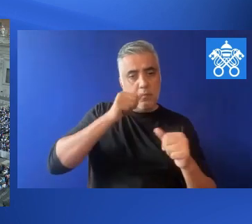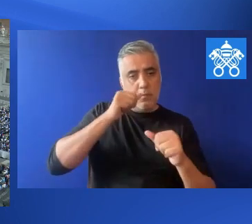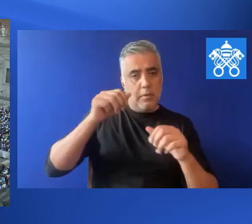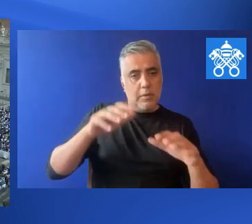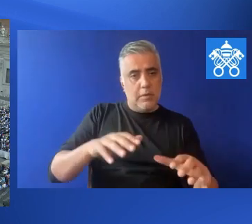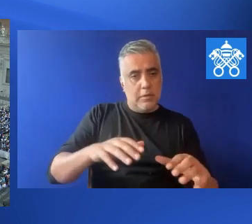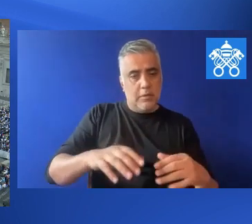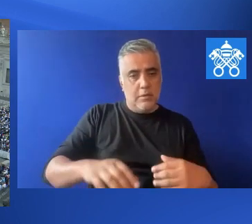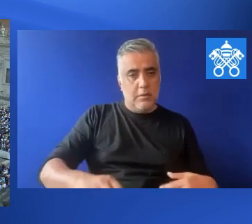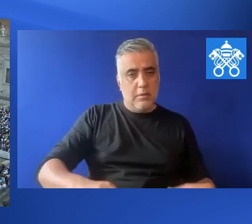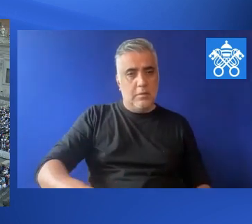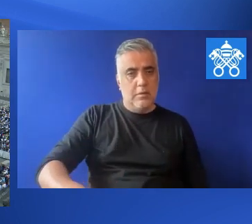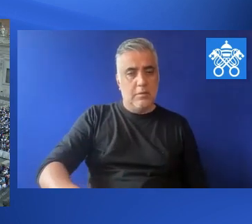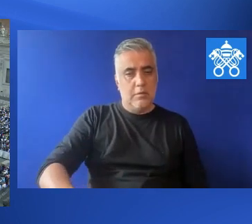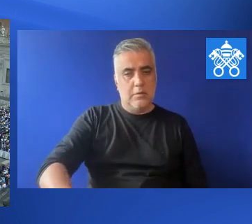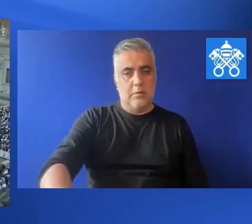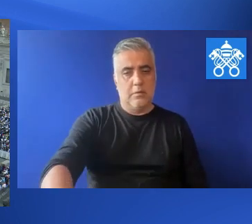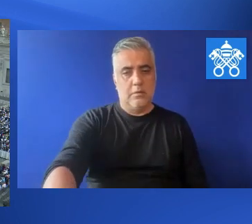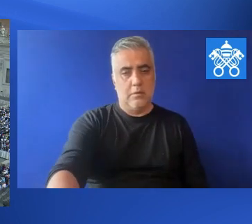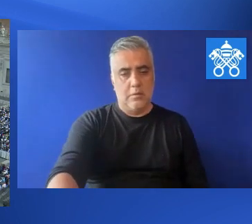que los peregrinos llevan consigo.